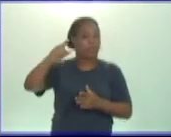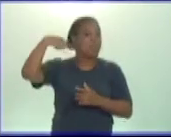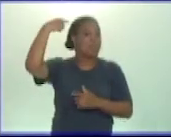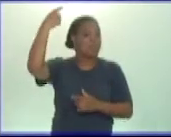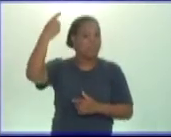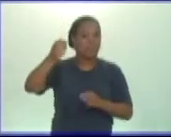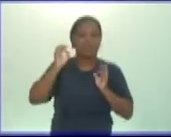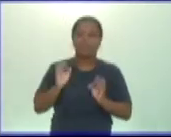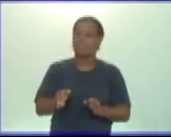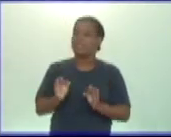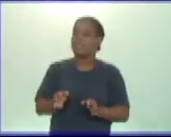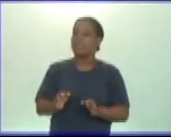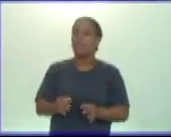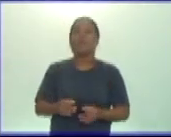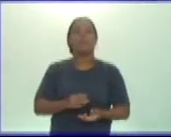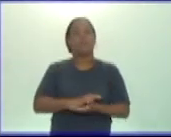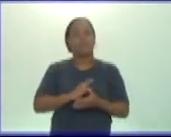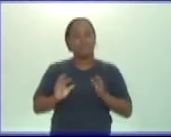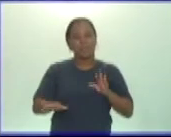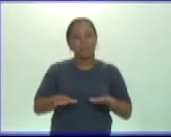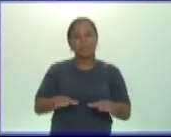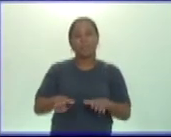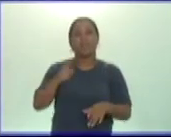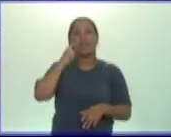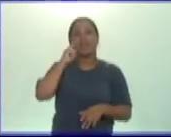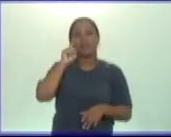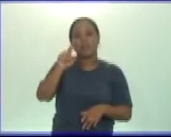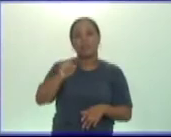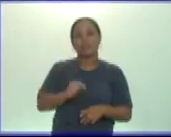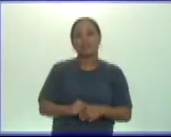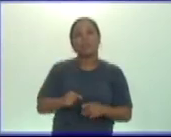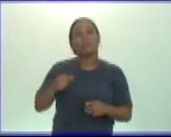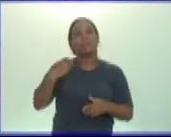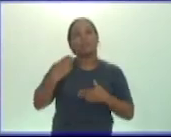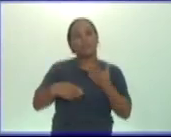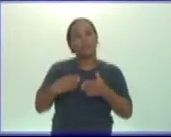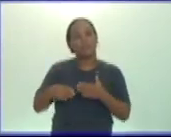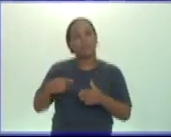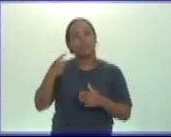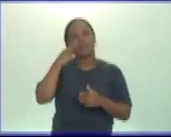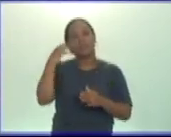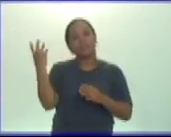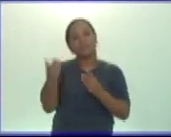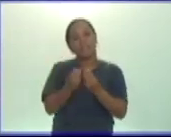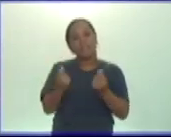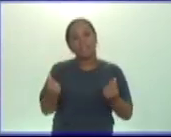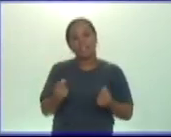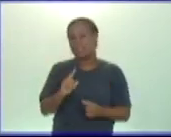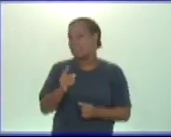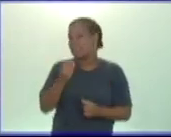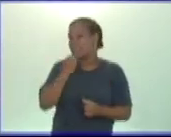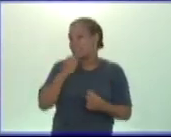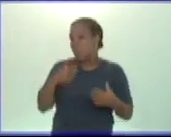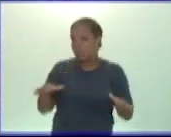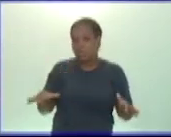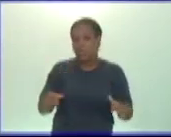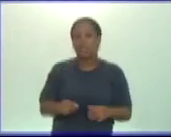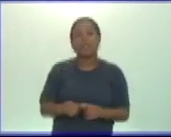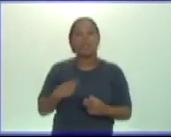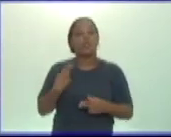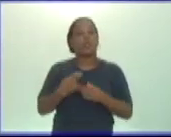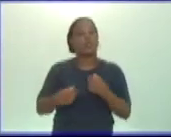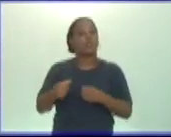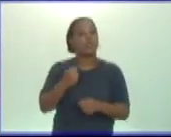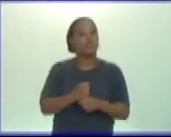a contribuir al conocimiento de los fenómenos y procesos que ocurren en la Tierra, sin importar lo que usemos para cubrirnos de cualquier